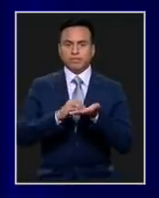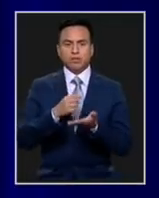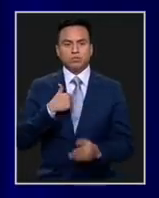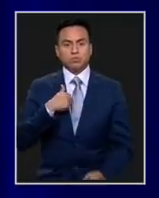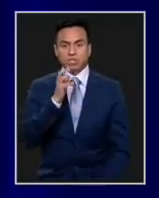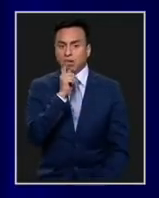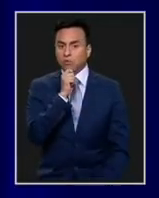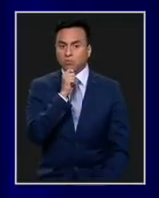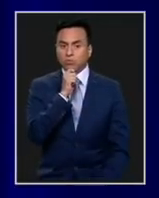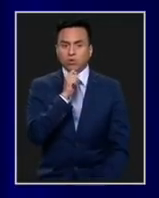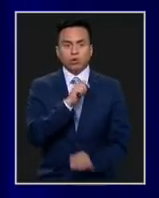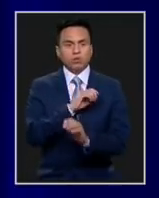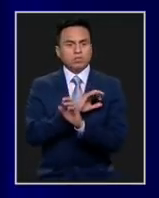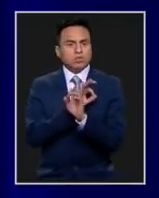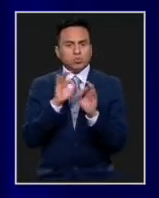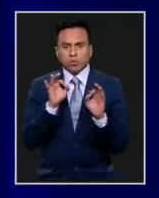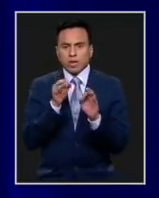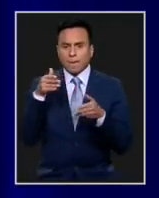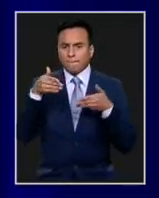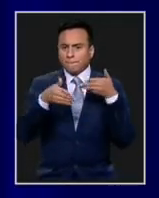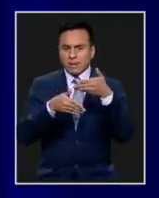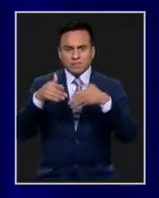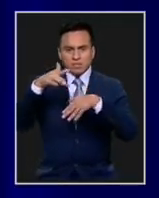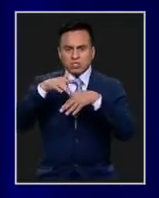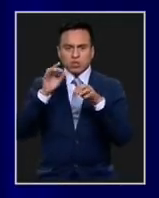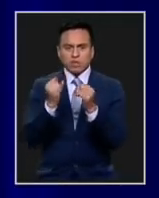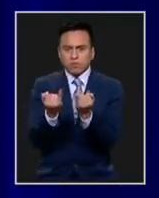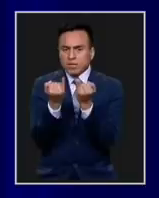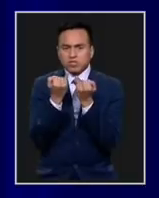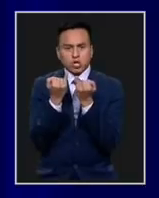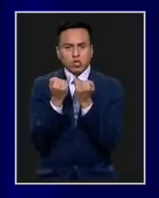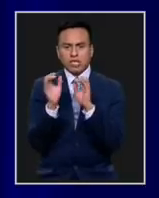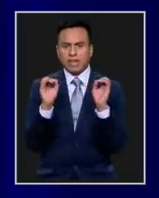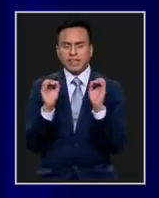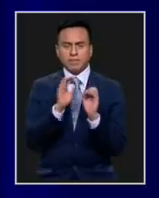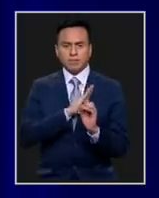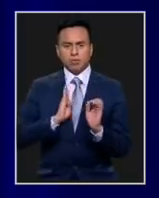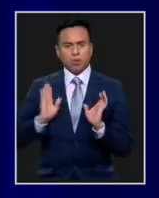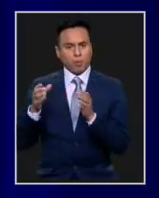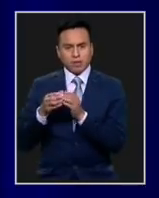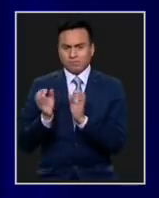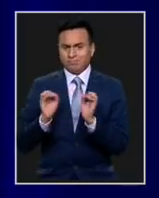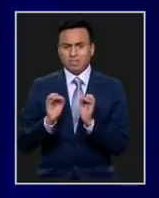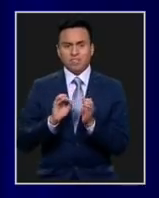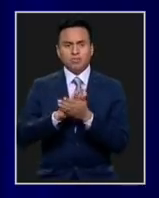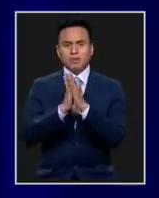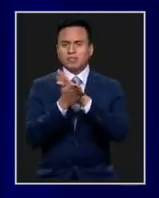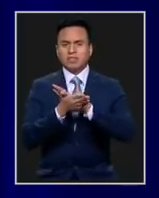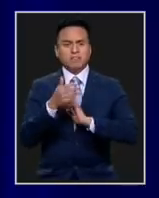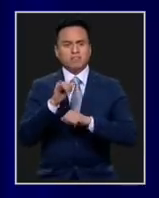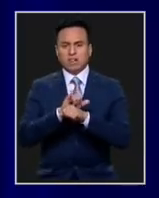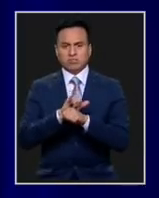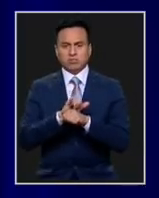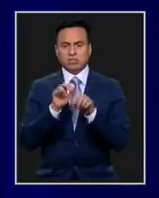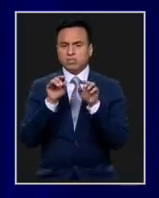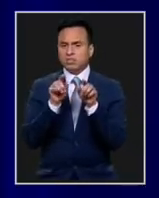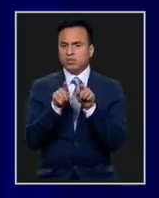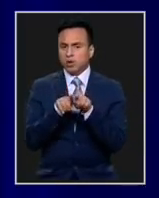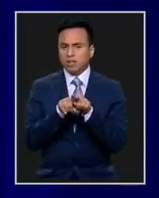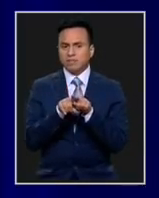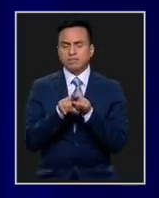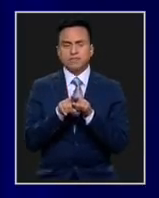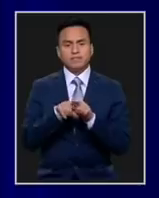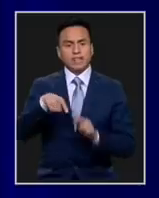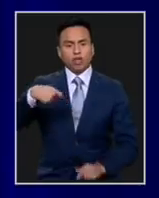tengo ni ninguna participación, ninguna información ni ningún miembro de mi comando. Eso es total y absolutamente falso. Igual como al